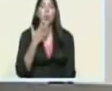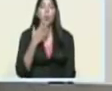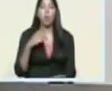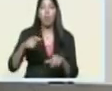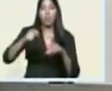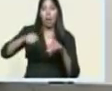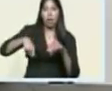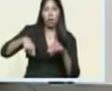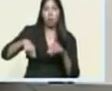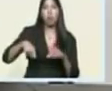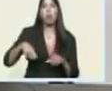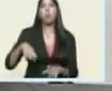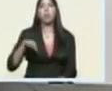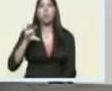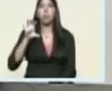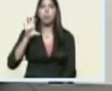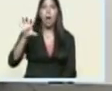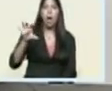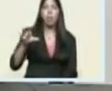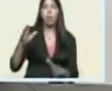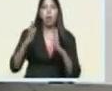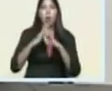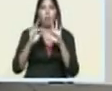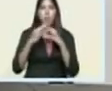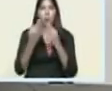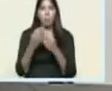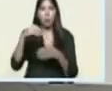hogares de la patria, la tarjeta Plan Chamba Juvenil,